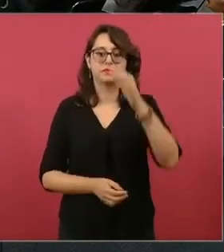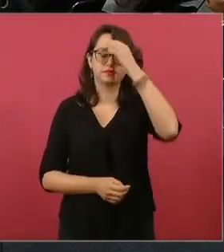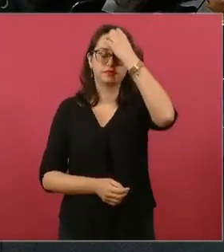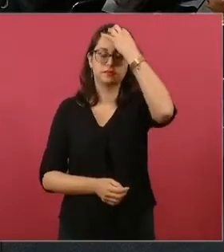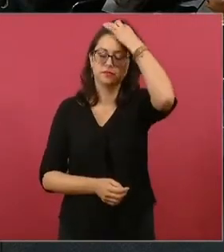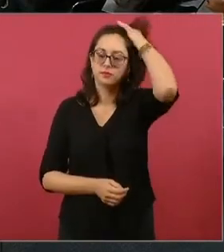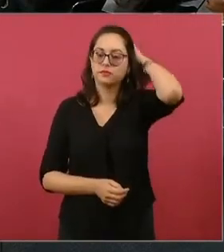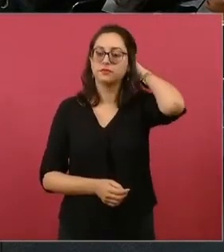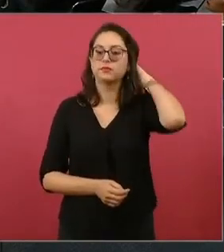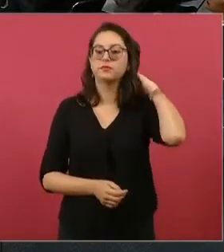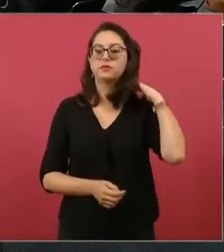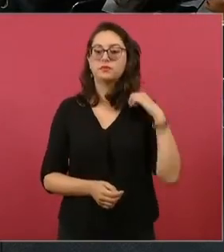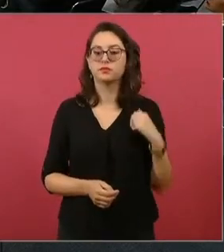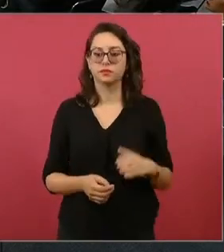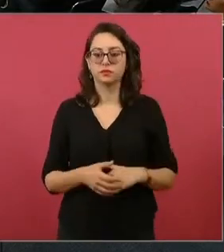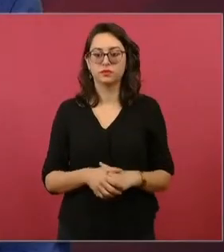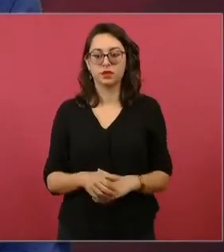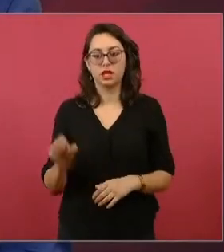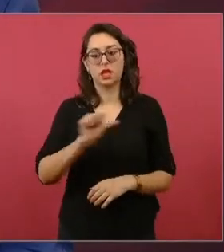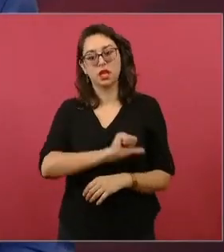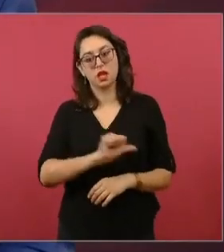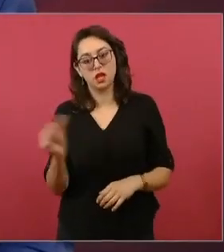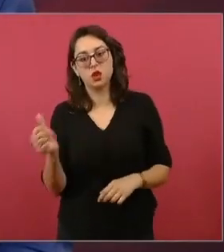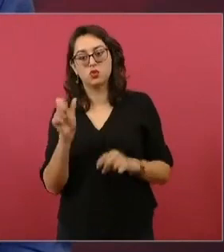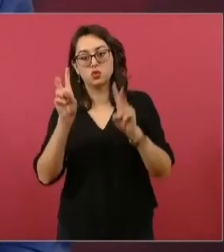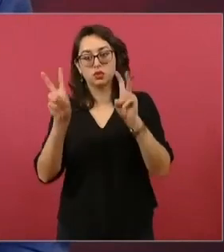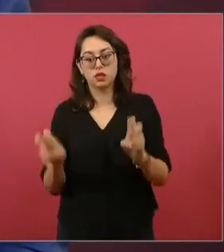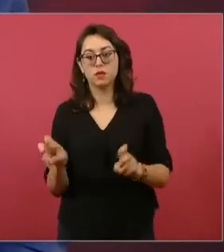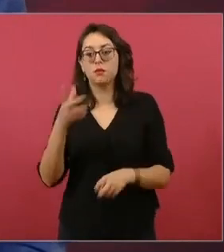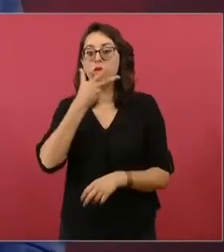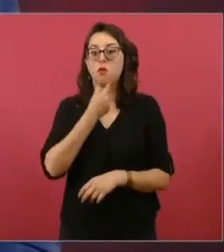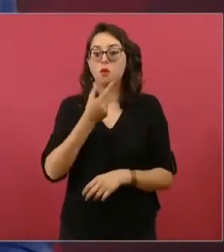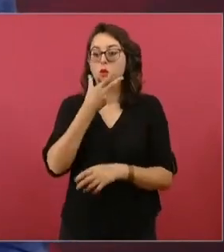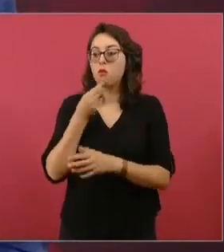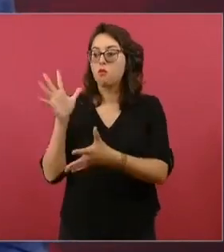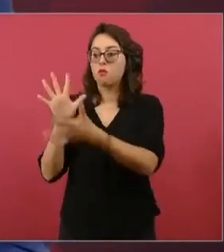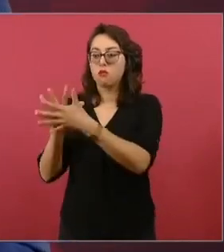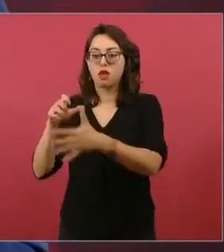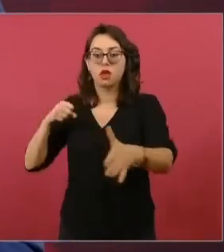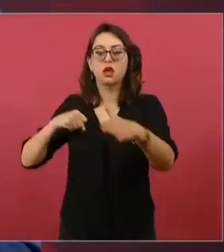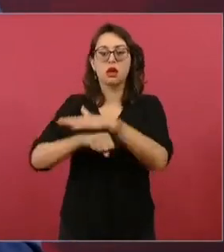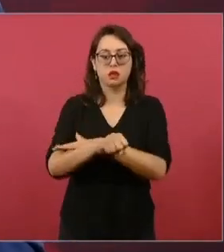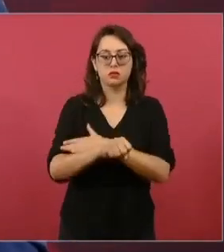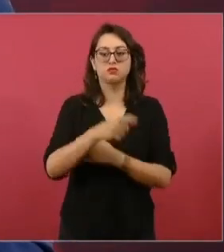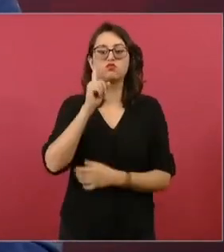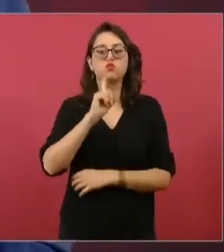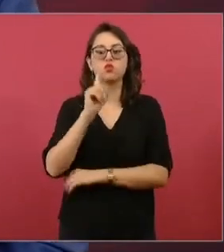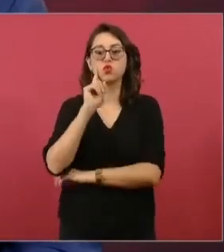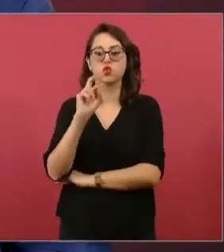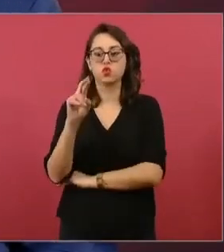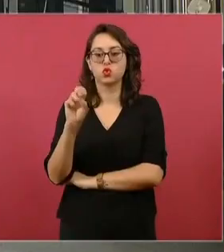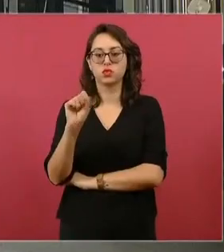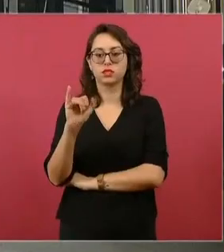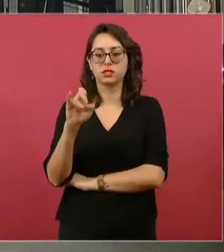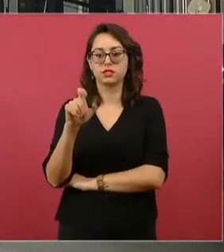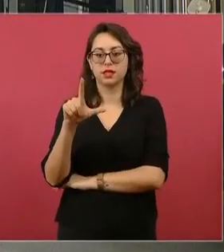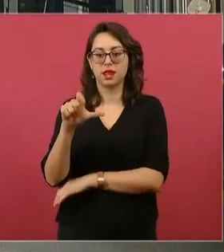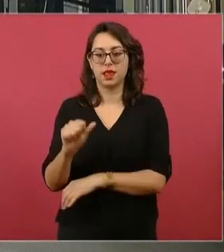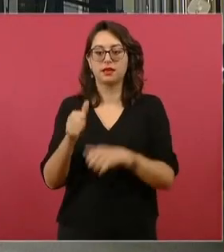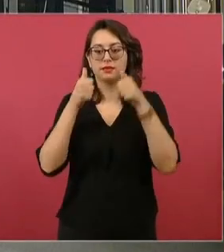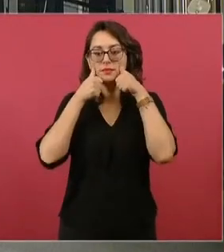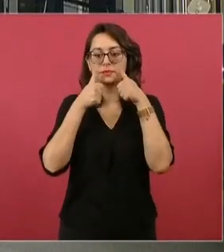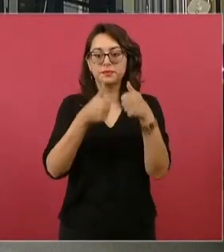Rosa Isela Rodríguez, lo primero que planteaste. Sí, ella lo de la va comunidad. a atenderlo. Sí, gracias, Muy presidente. bien.